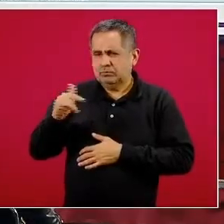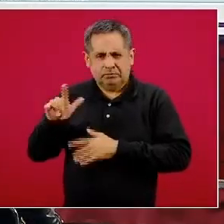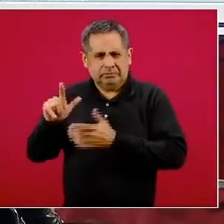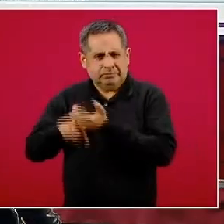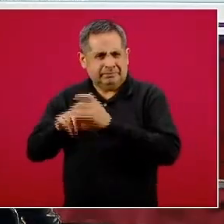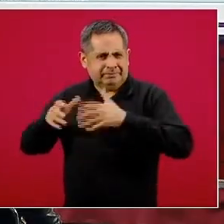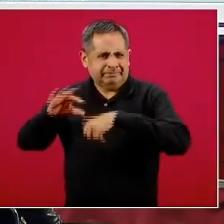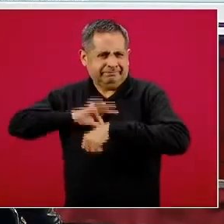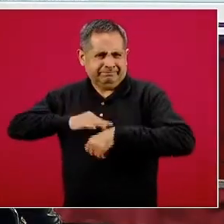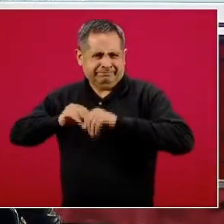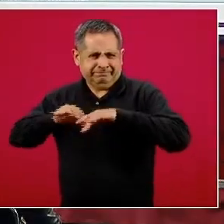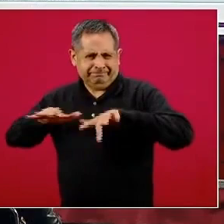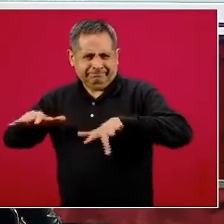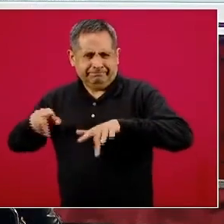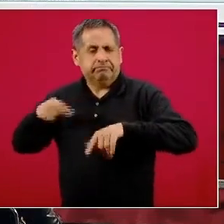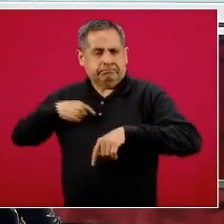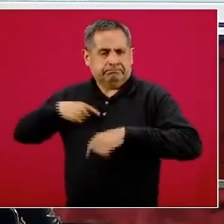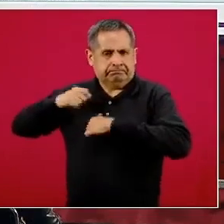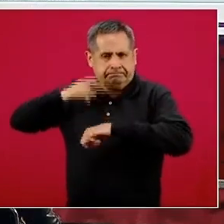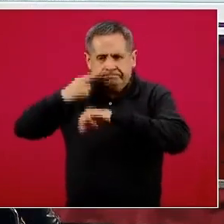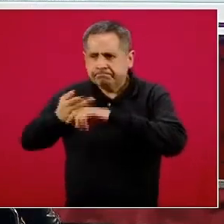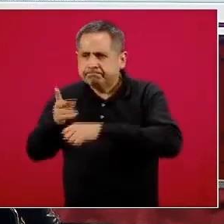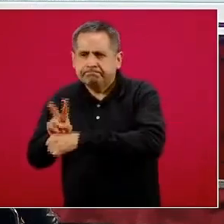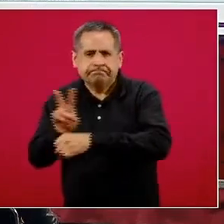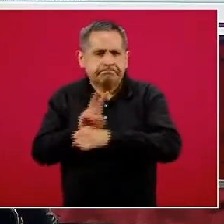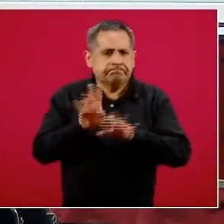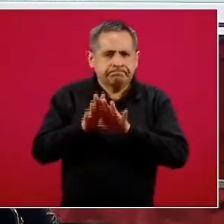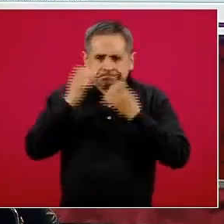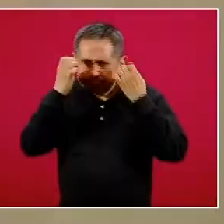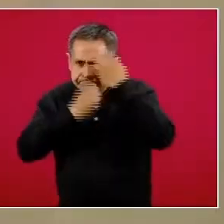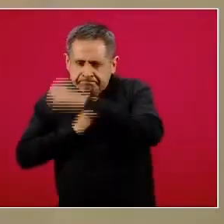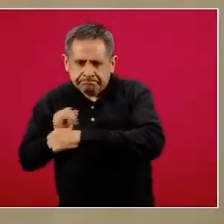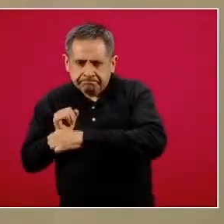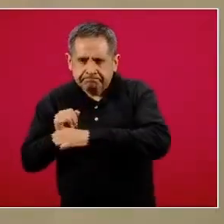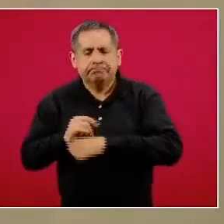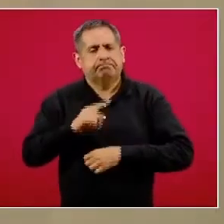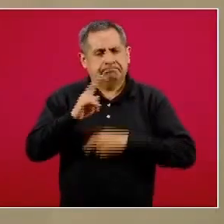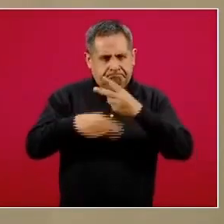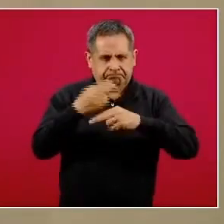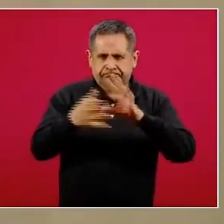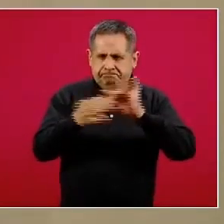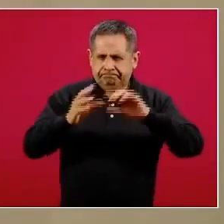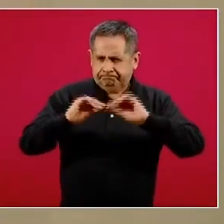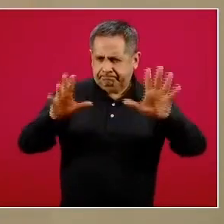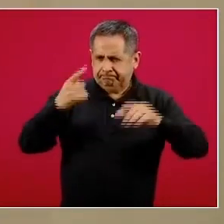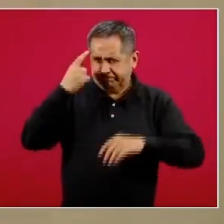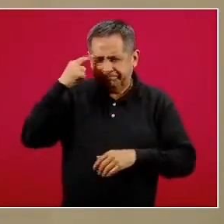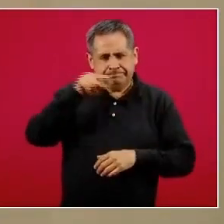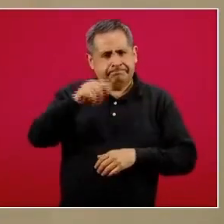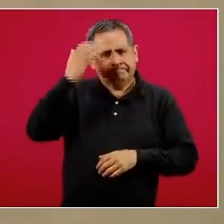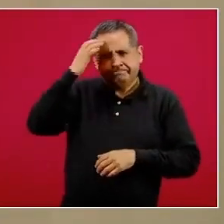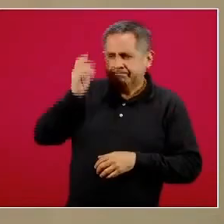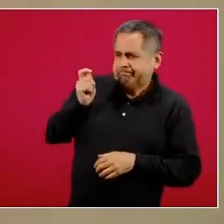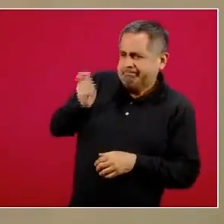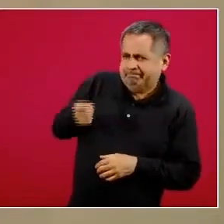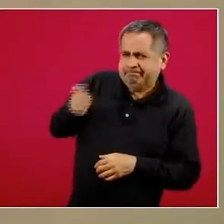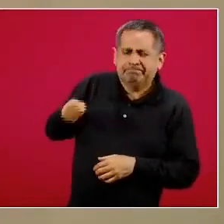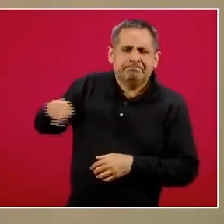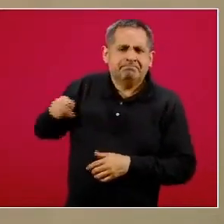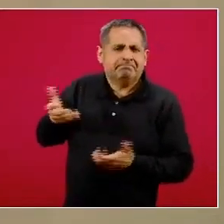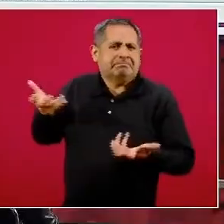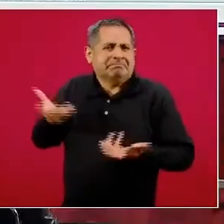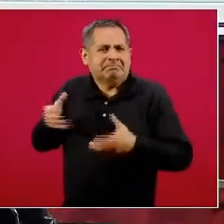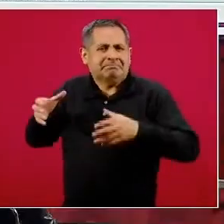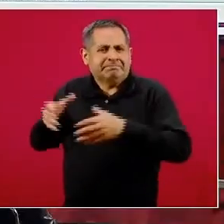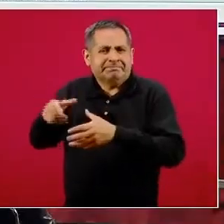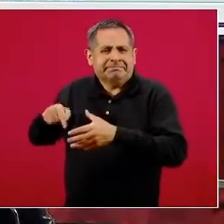a comentar sobre algunas generalidades que es importante que conozcan sobre esta unidad, así como algunas actividades